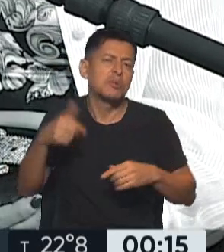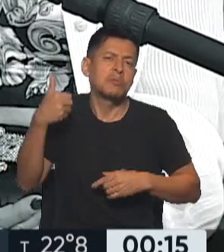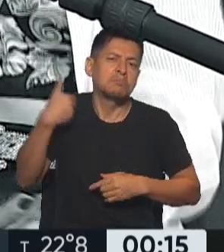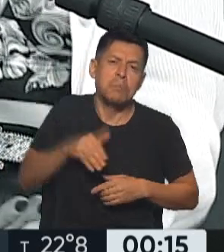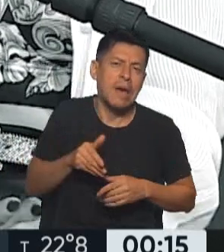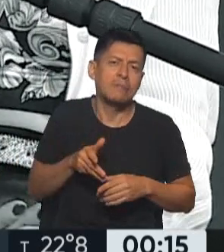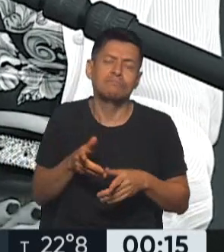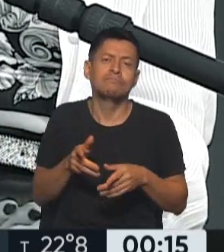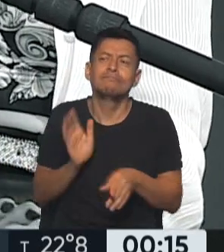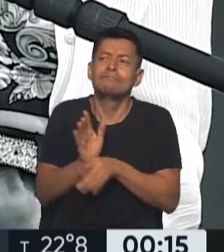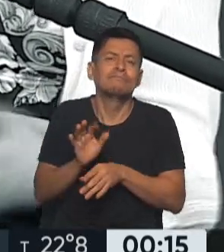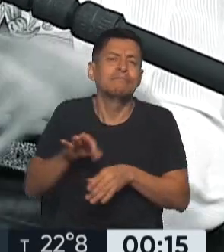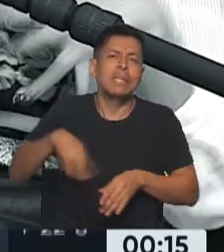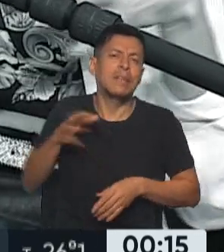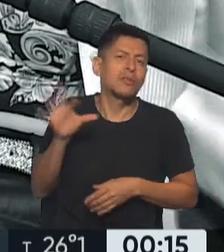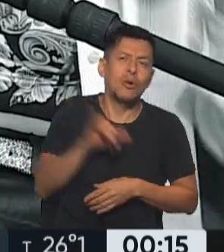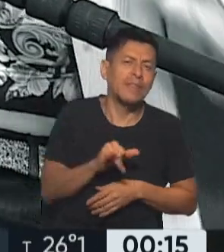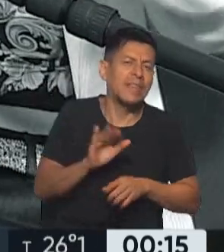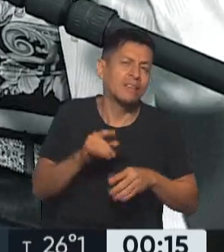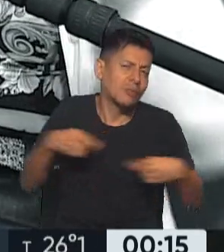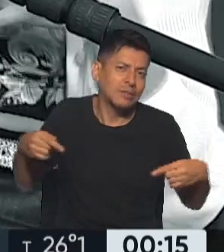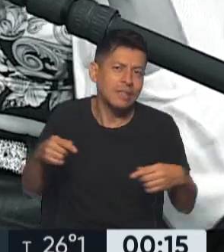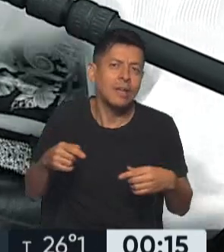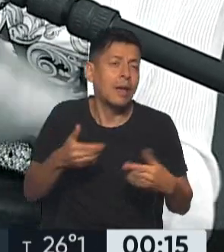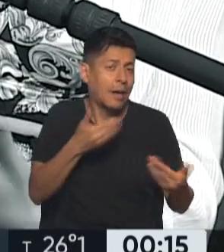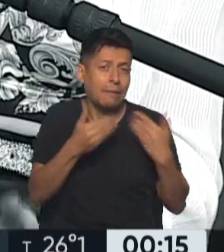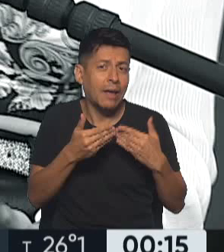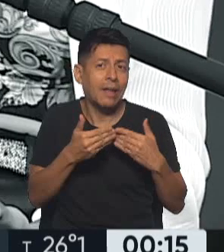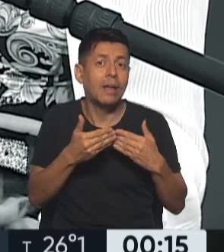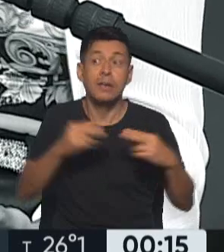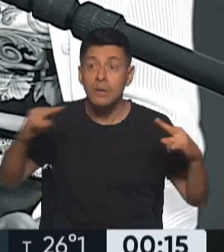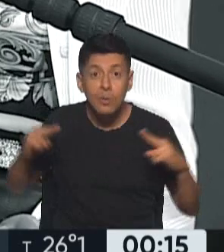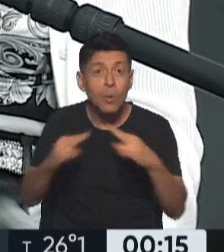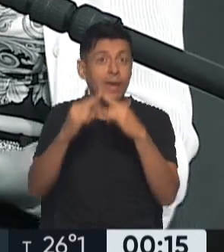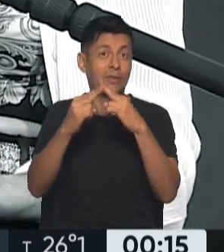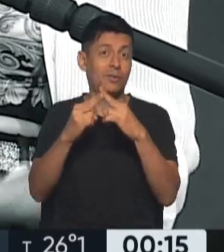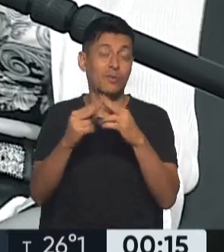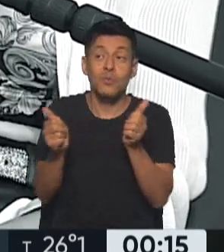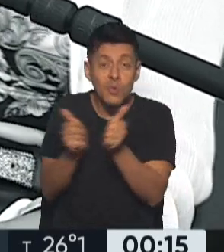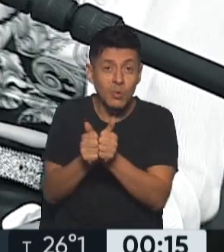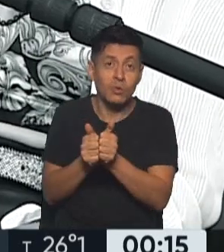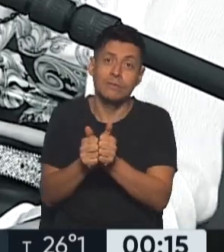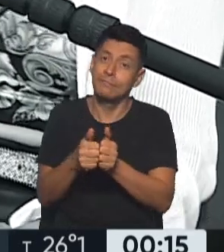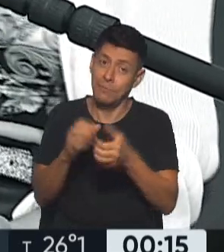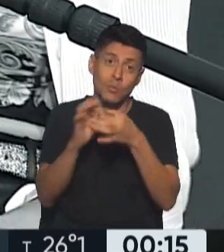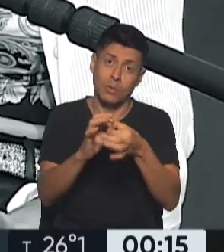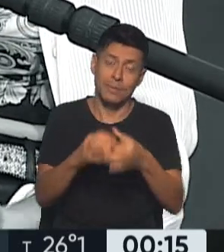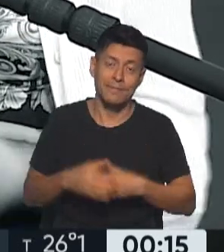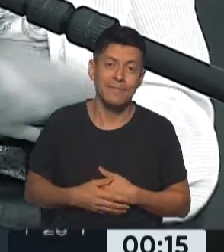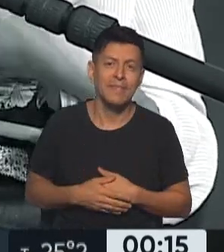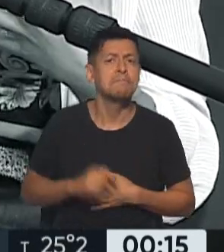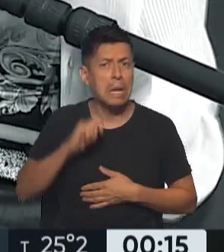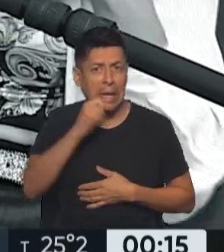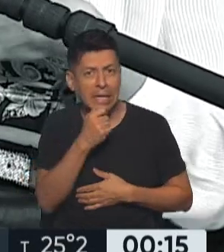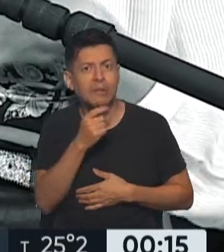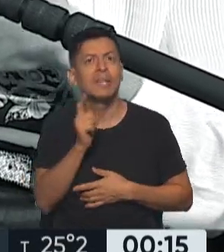componen la vida, ¿verdad? Y este final de estar juntos en un escenario, que es también lo que nos convoca y lo que nos une originalmente, pero también muy lindo con